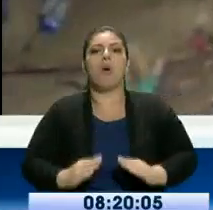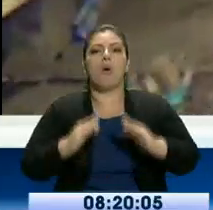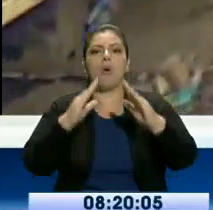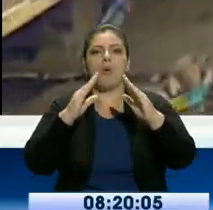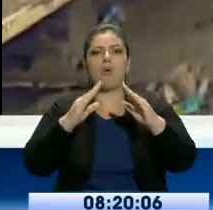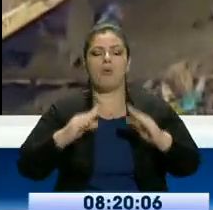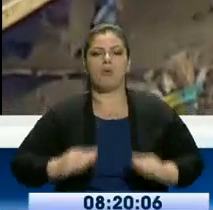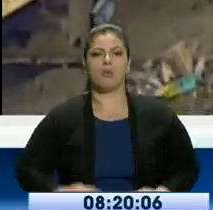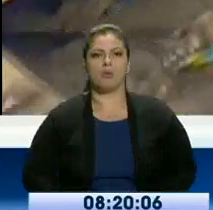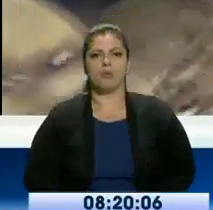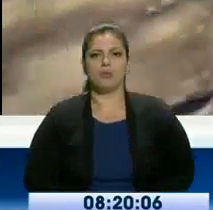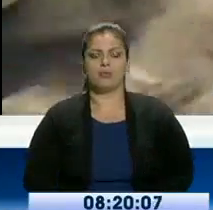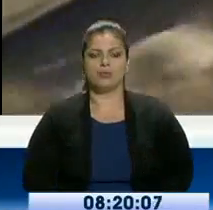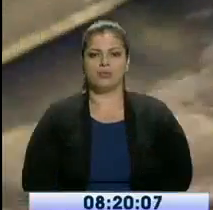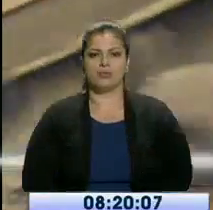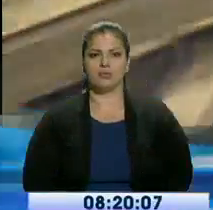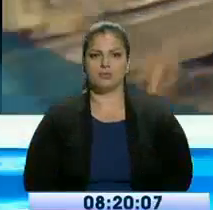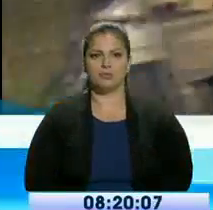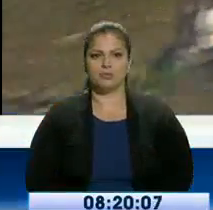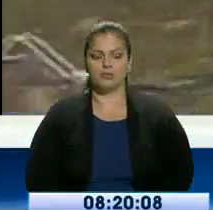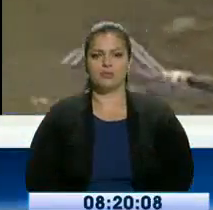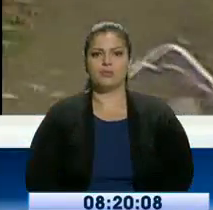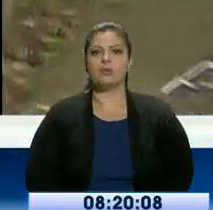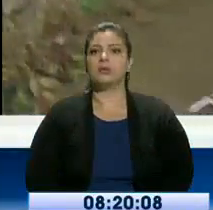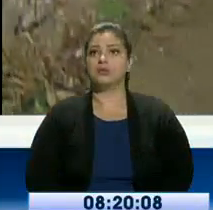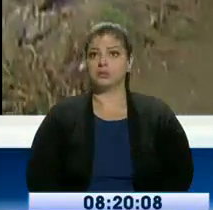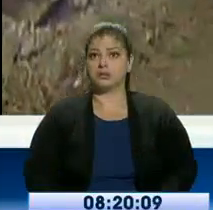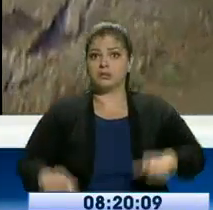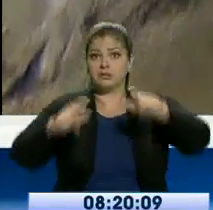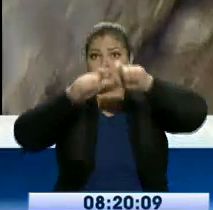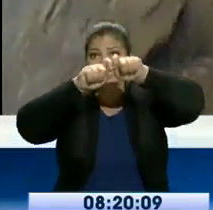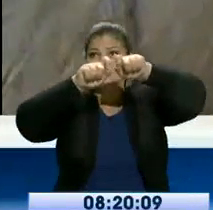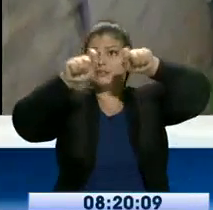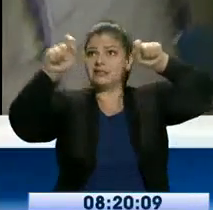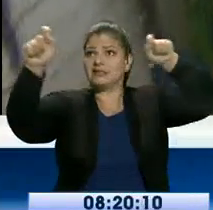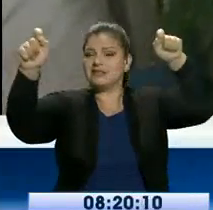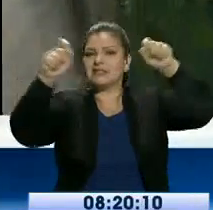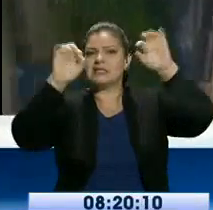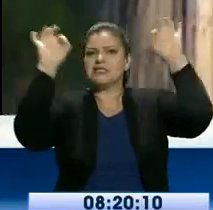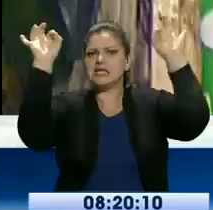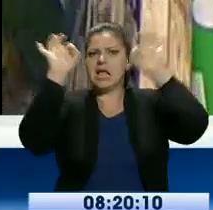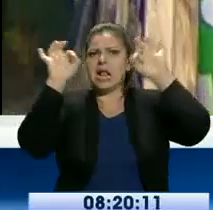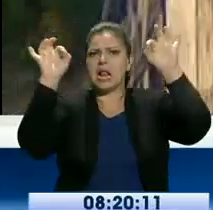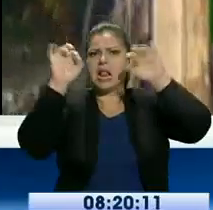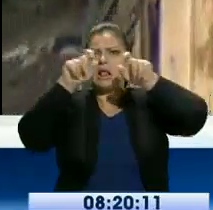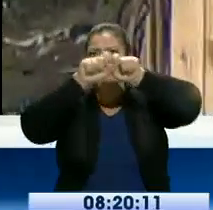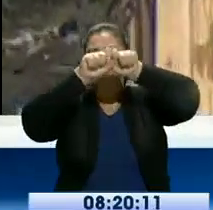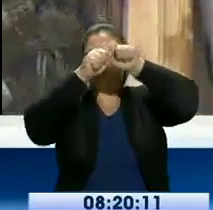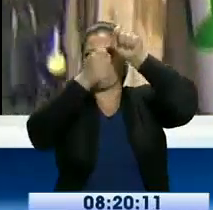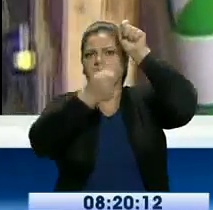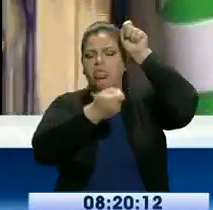un cortocircuito que afortunadamente no se incendió la casa. La cocina de inducción, les mostramos en este momento cómo quedó